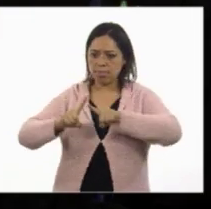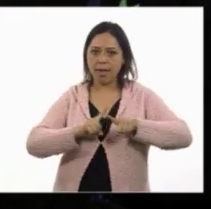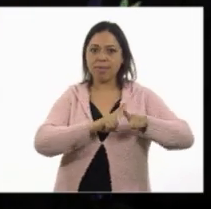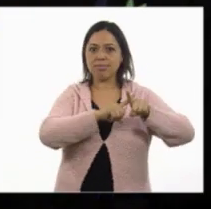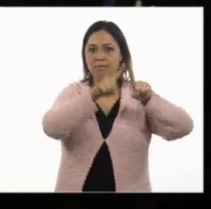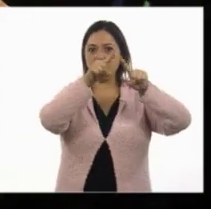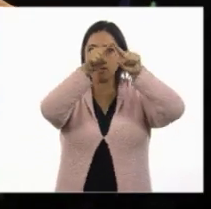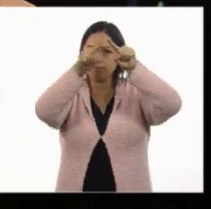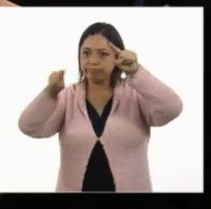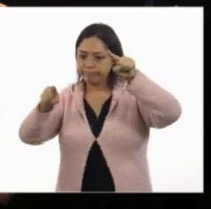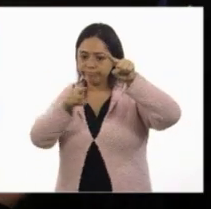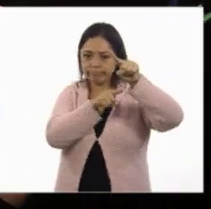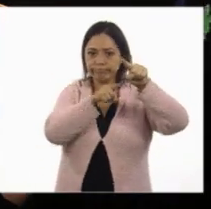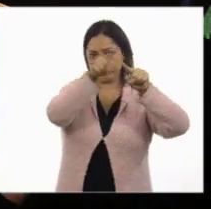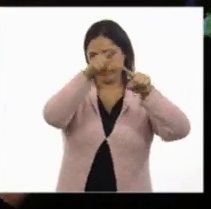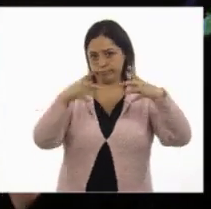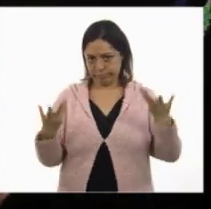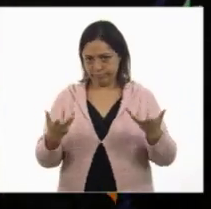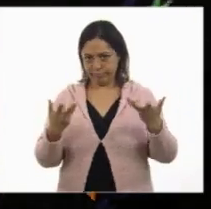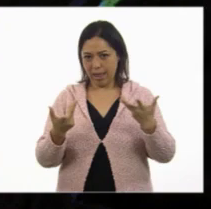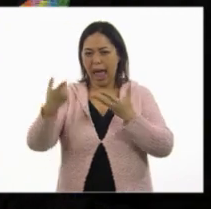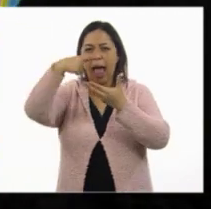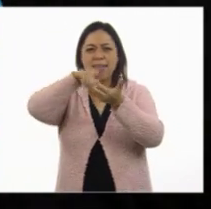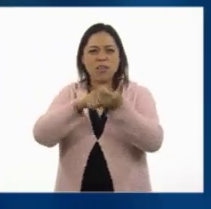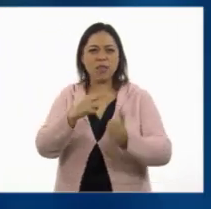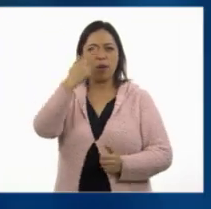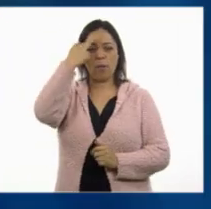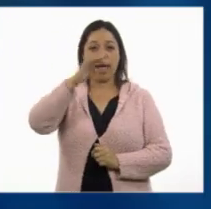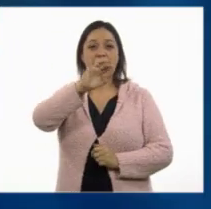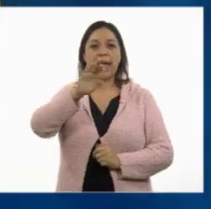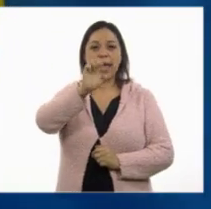medida. Nos decían sobre los ejes de simetría. ¿Me ayudas